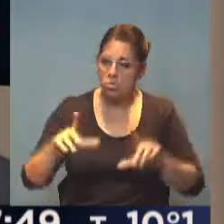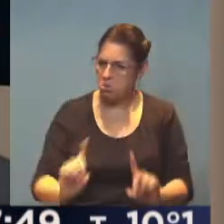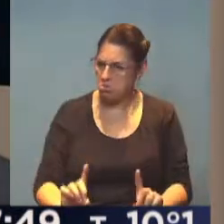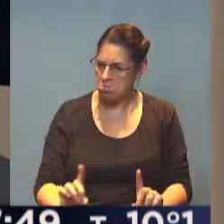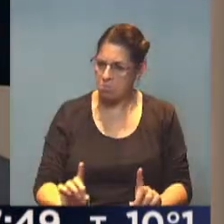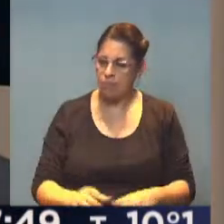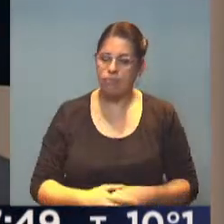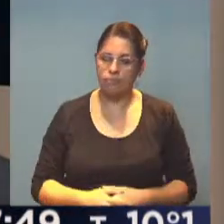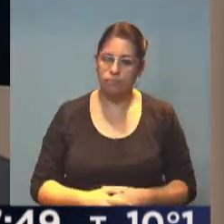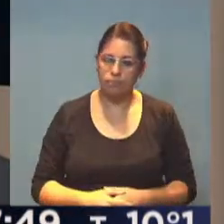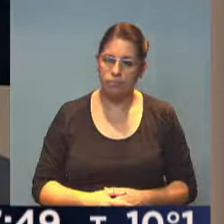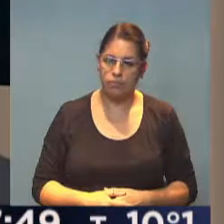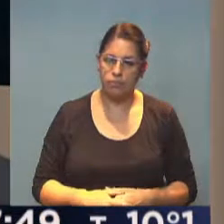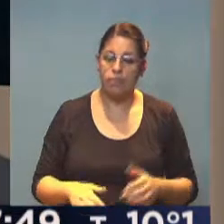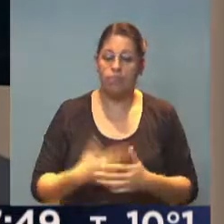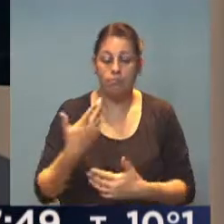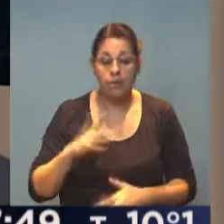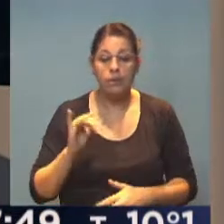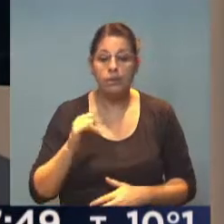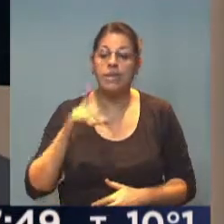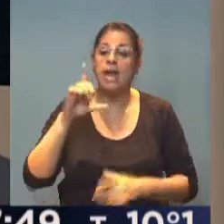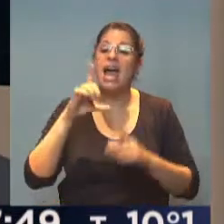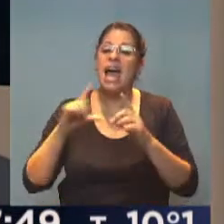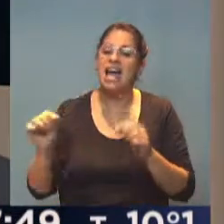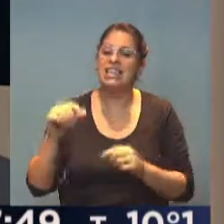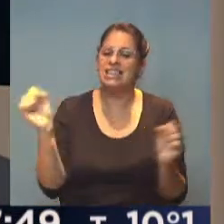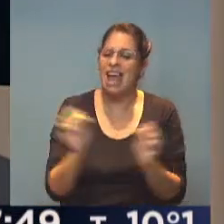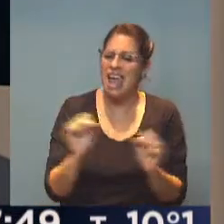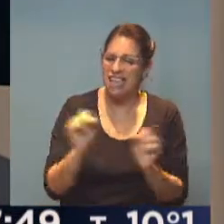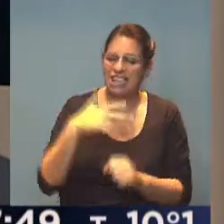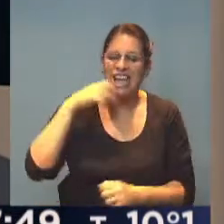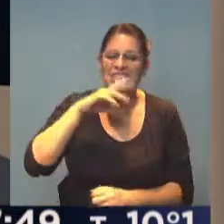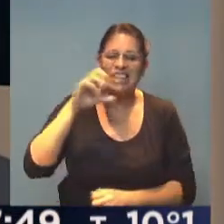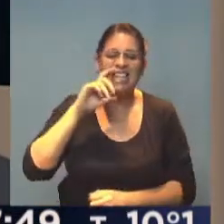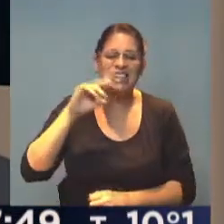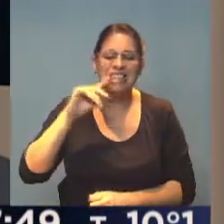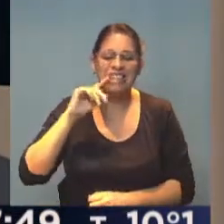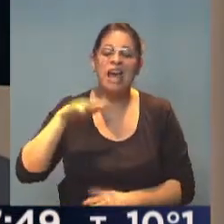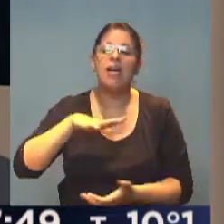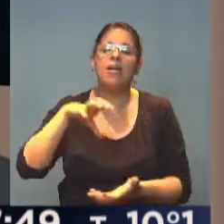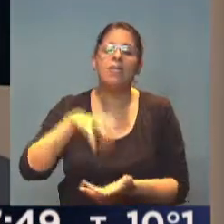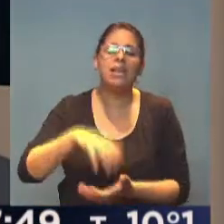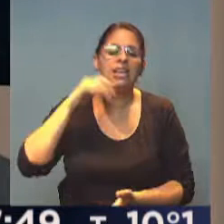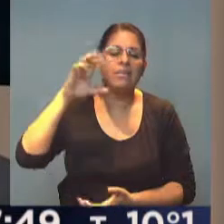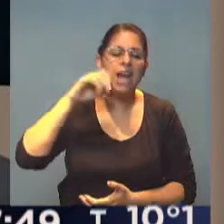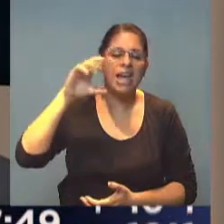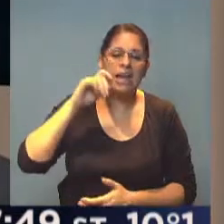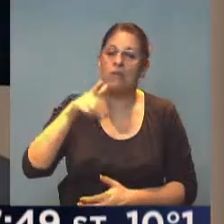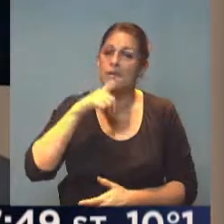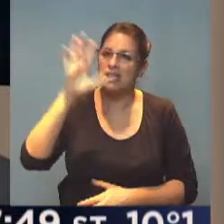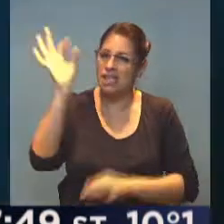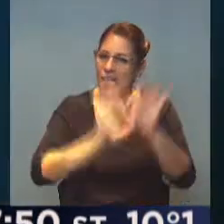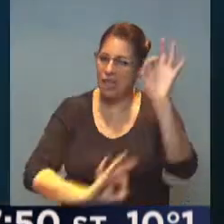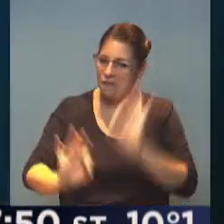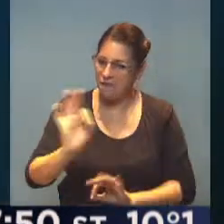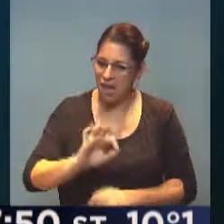precipitaciones, claro. Hay excepciones, el sector antártico argentino, donde allí en Marambio es muy probable que nieve. En